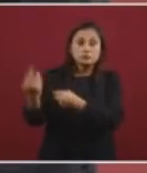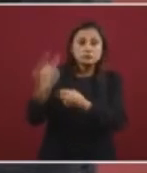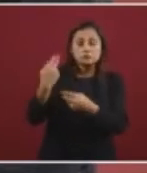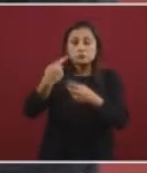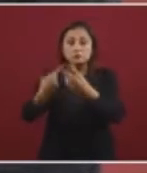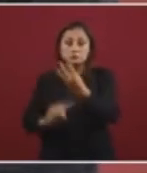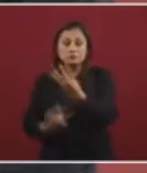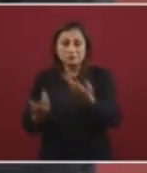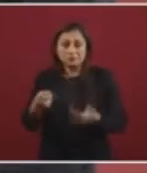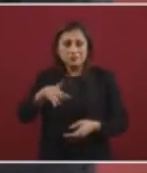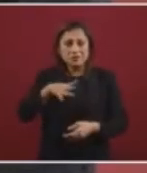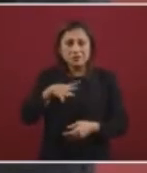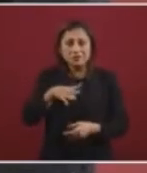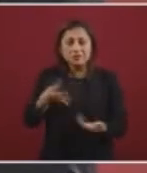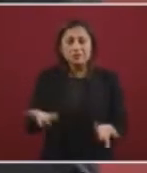Entonces,